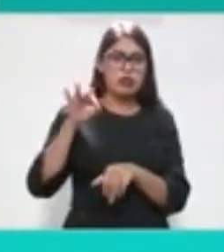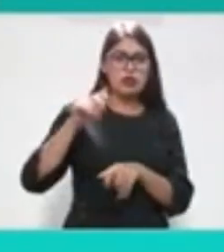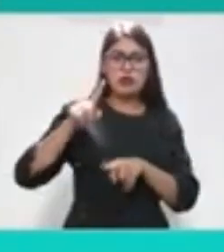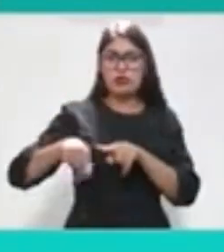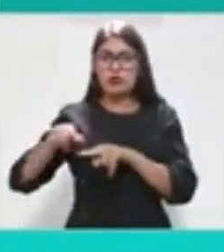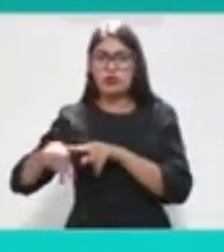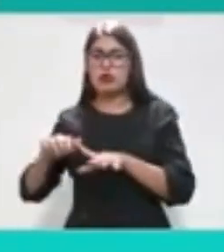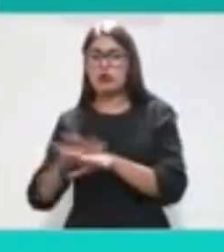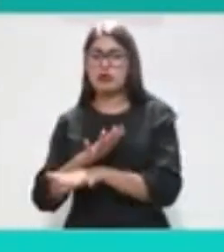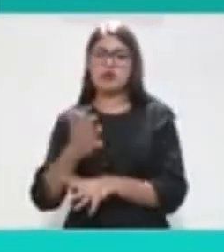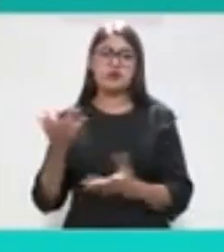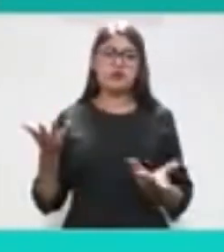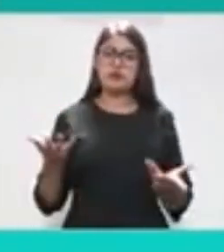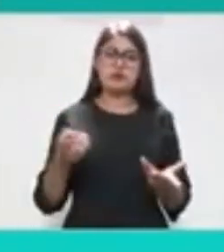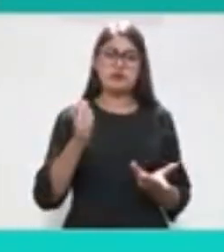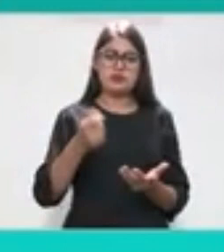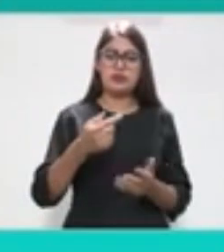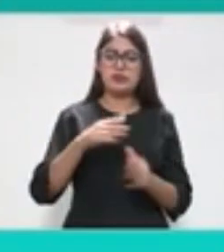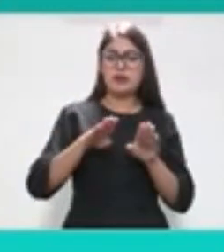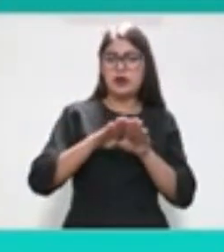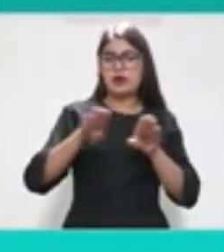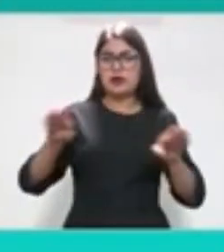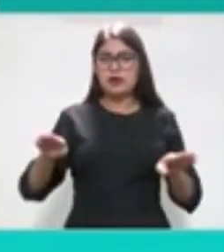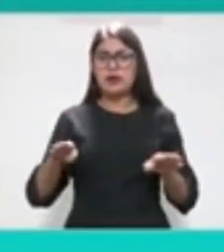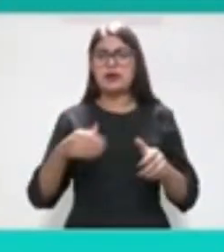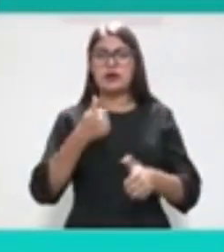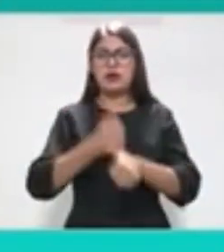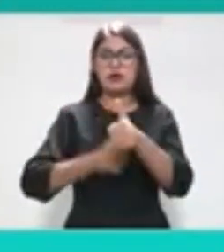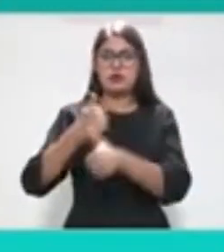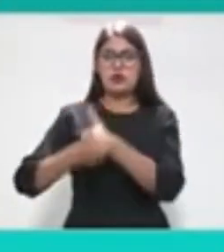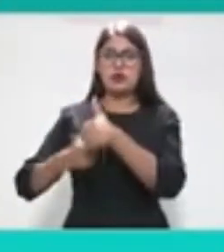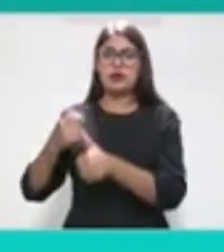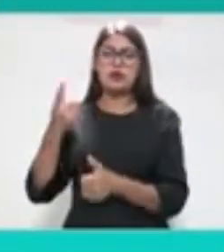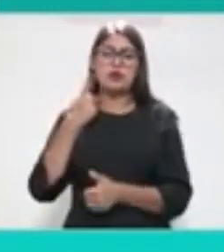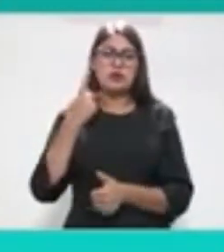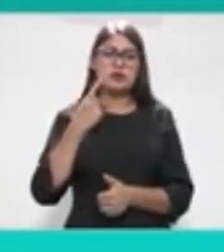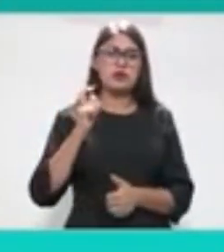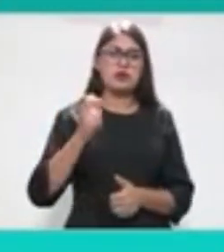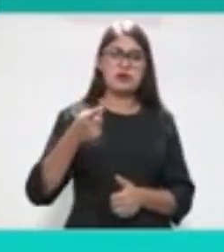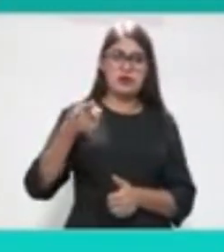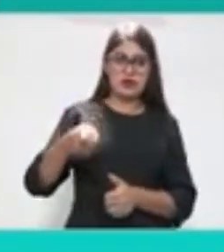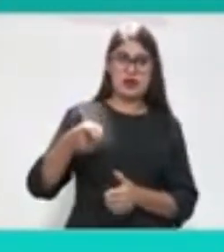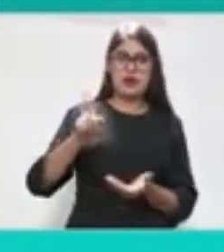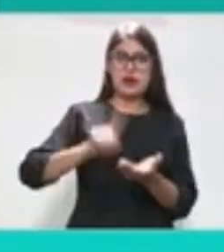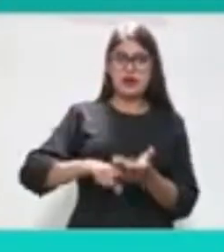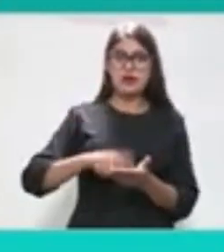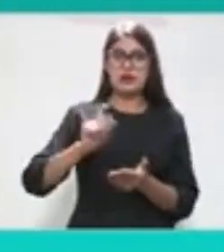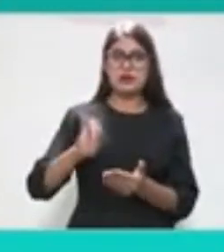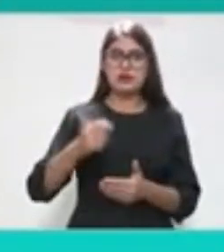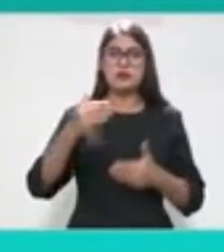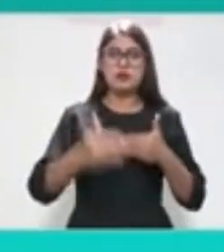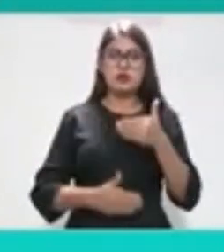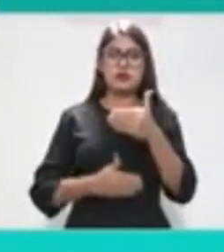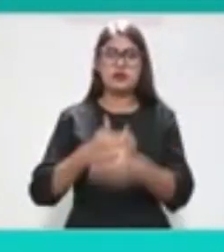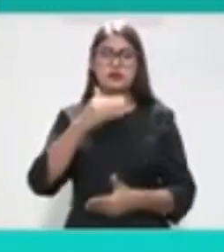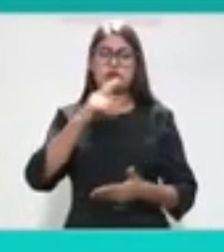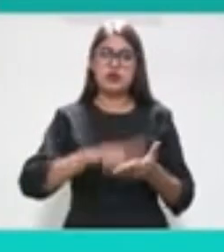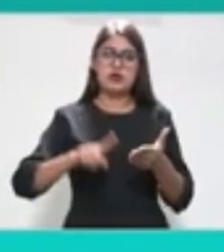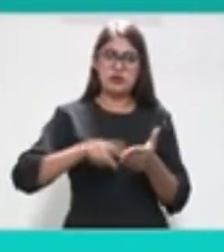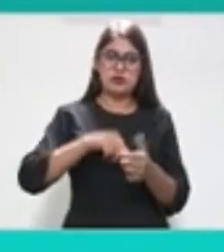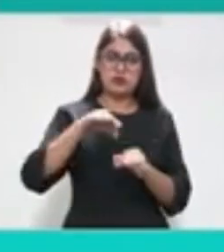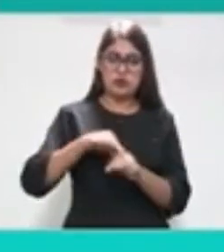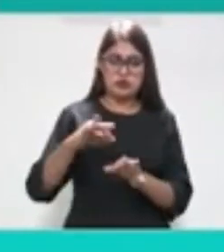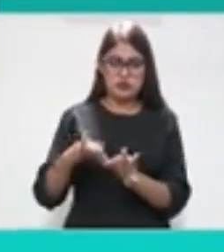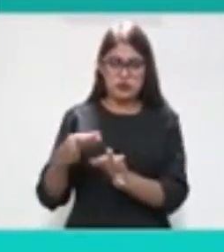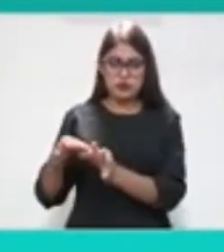como a la equidad en la contienda política, para con ello que no se afecte el correcto desarrollo del proceso electoral,